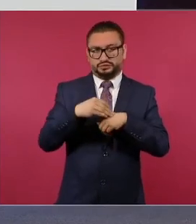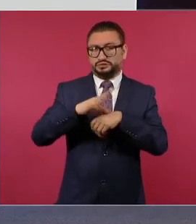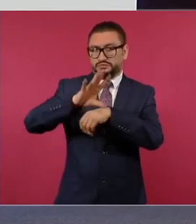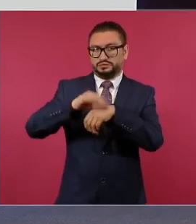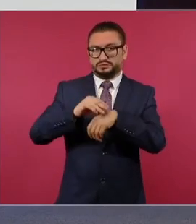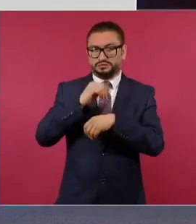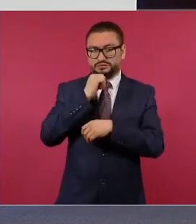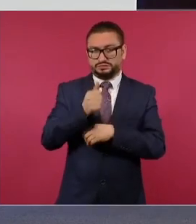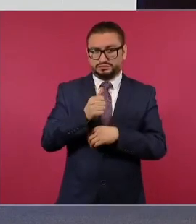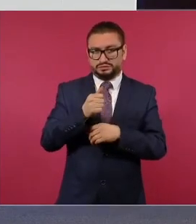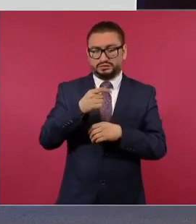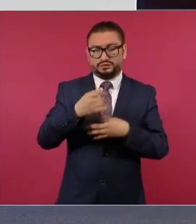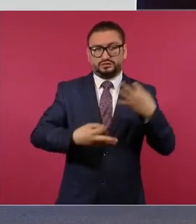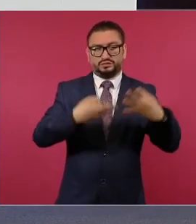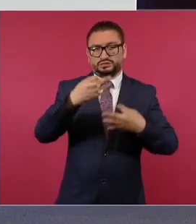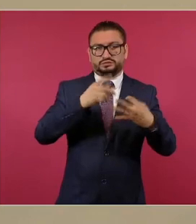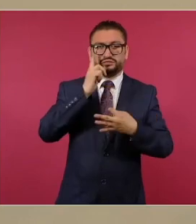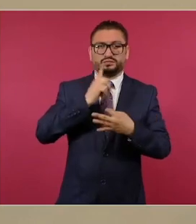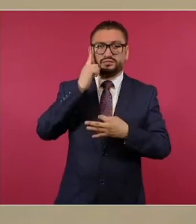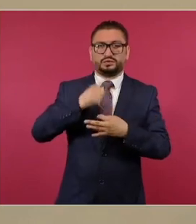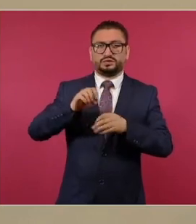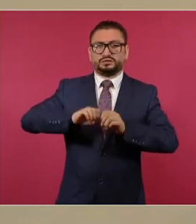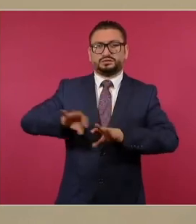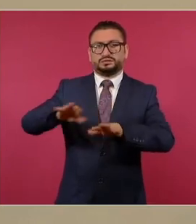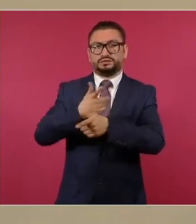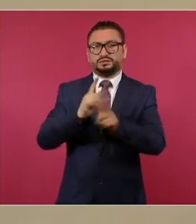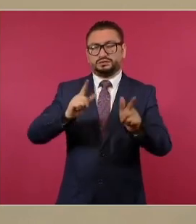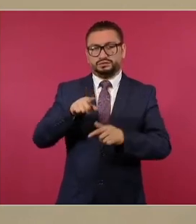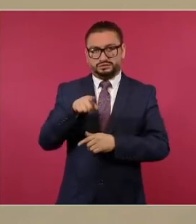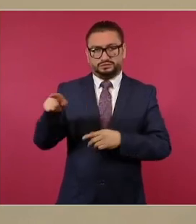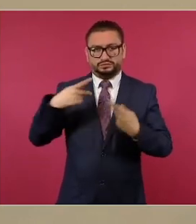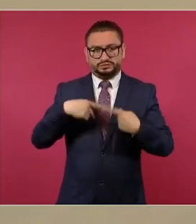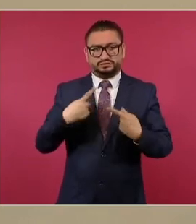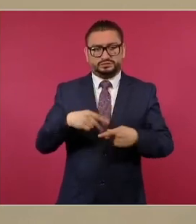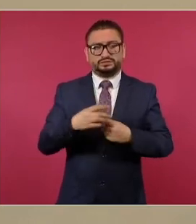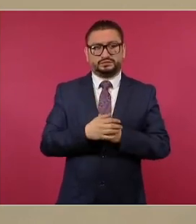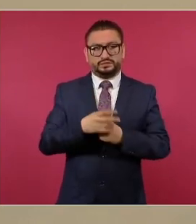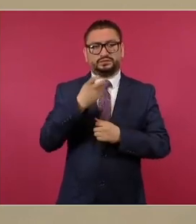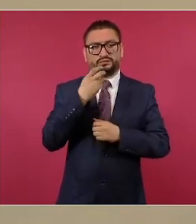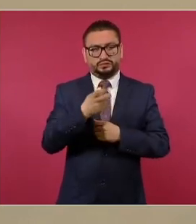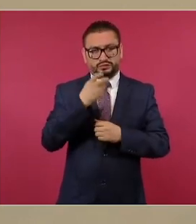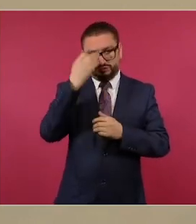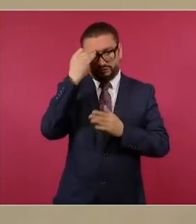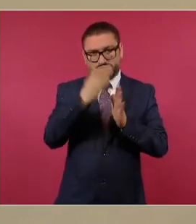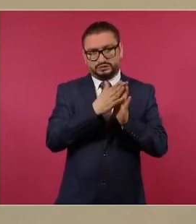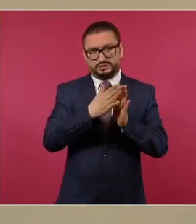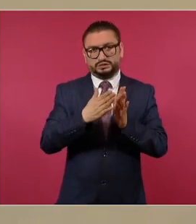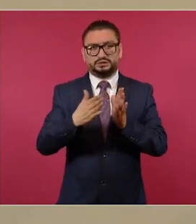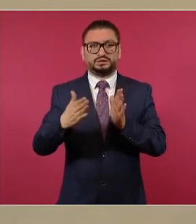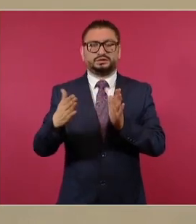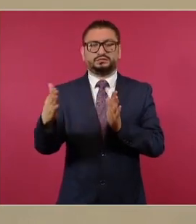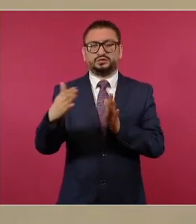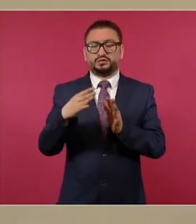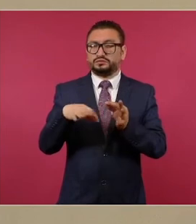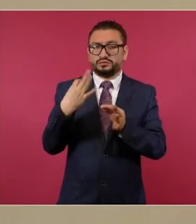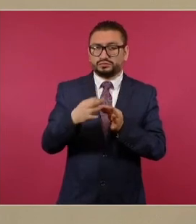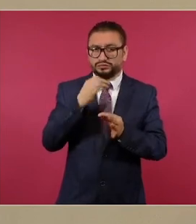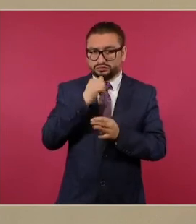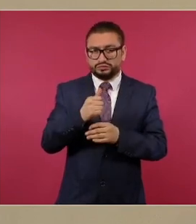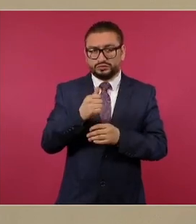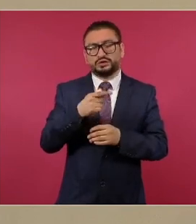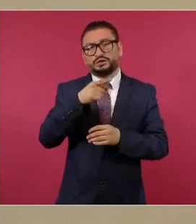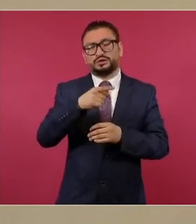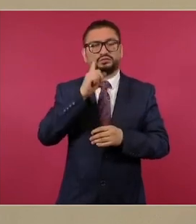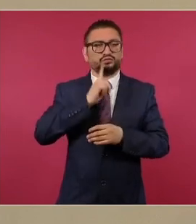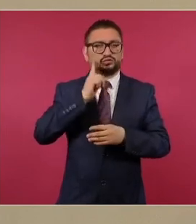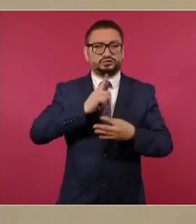autorizadas por la jueza para otorgar la libertad de los detenidos, y por el tiempo excedido en dar cumplimiento a su resolución,